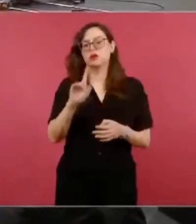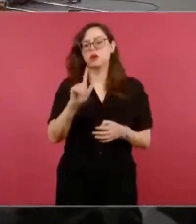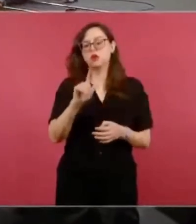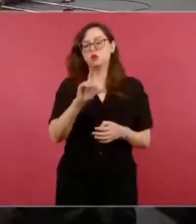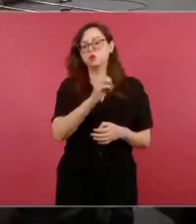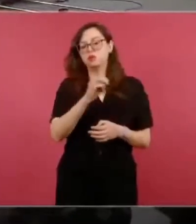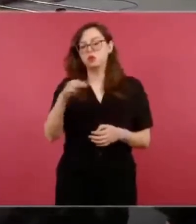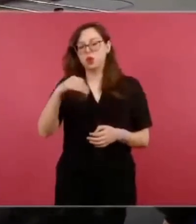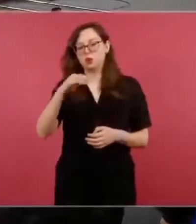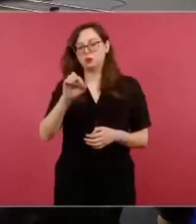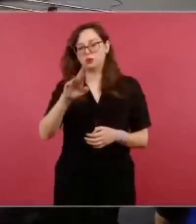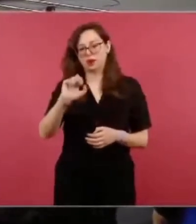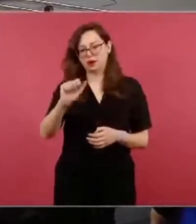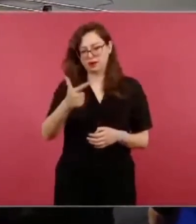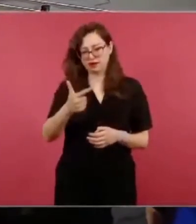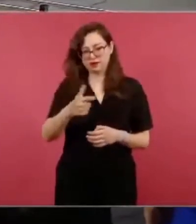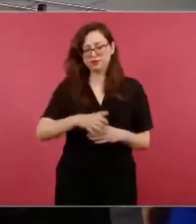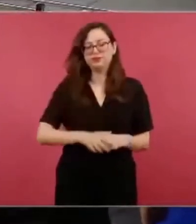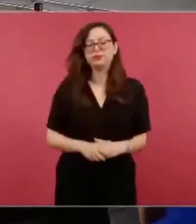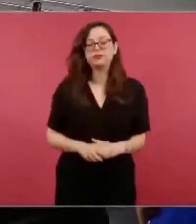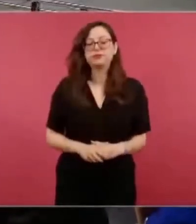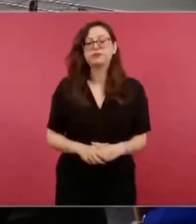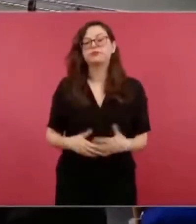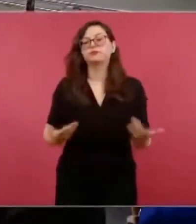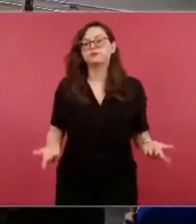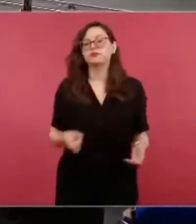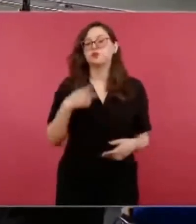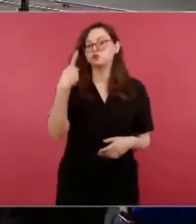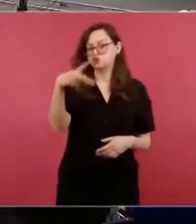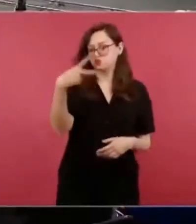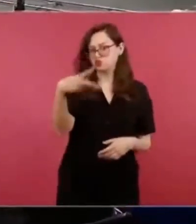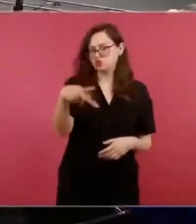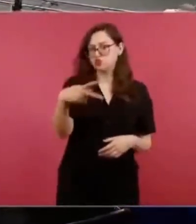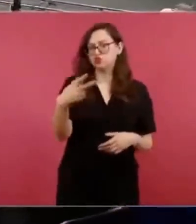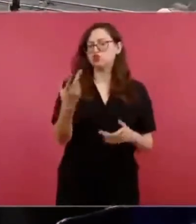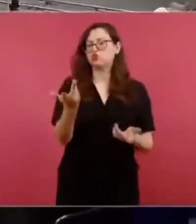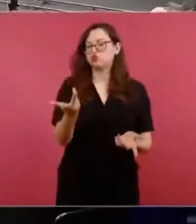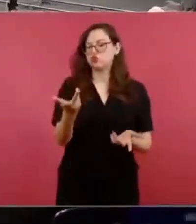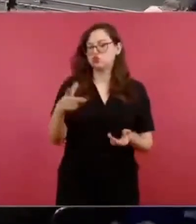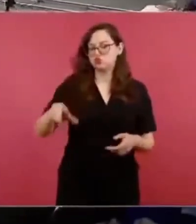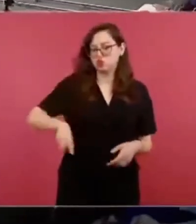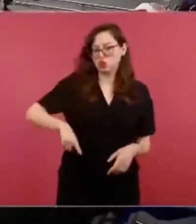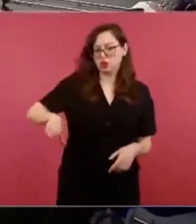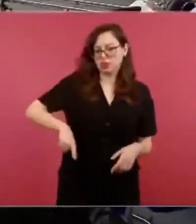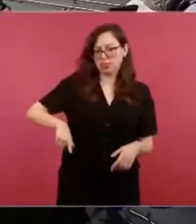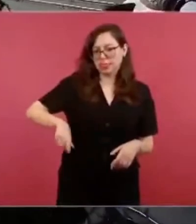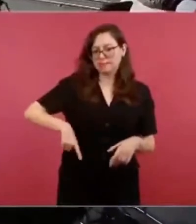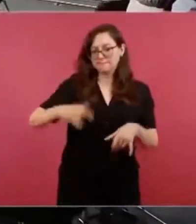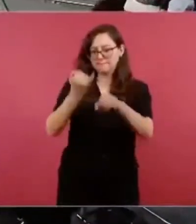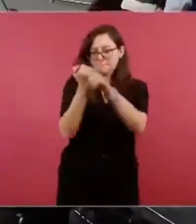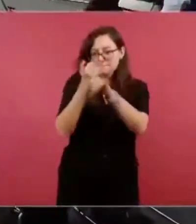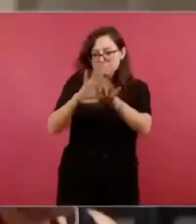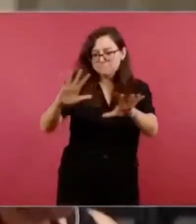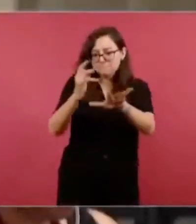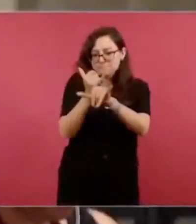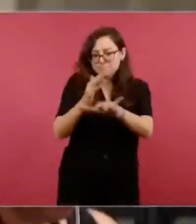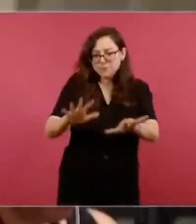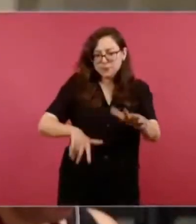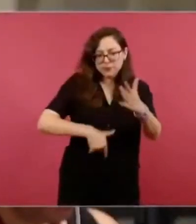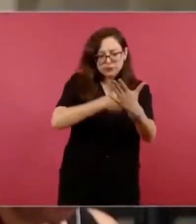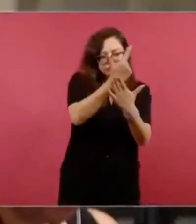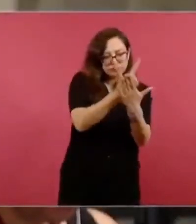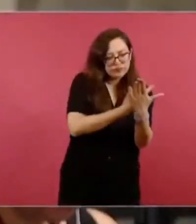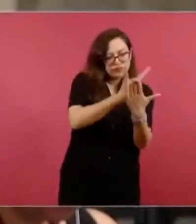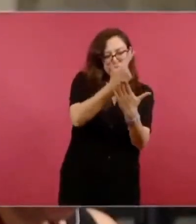una investigación detallada basada en los datos de su propio gobierno, los datos de la cuenta pública. Estos datos muestran que durante su sexenio